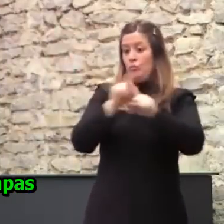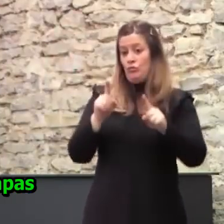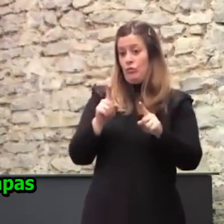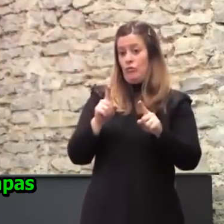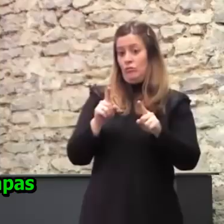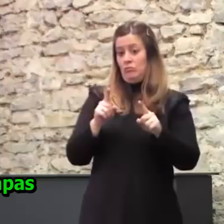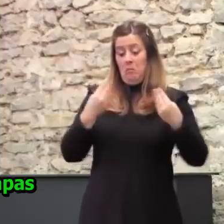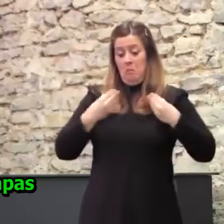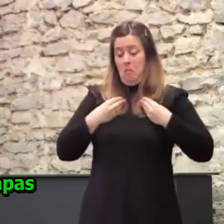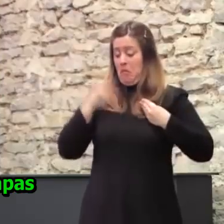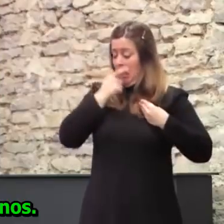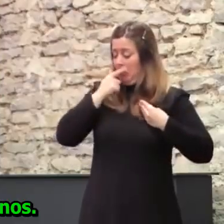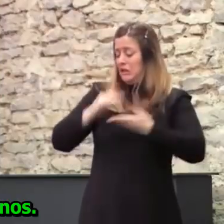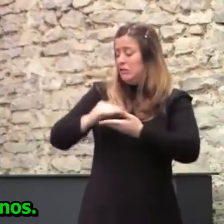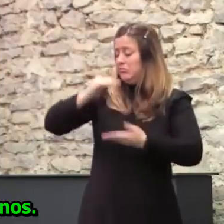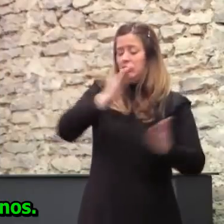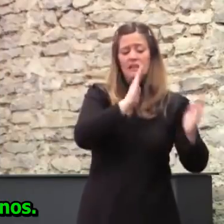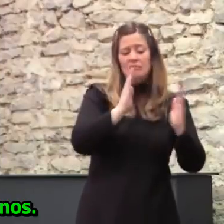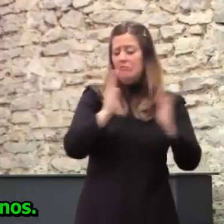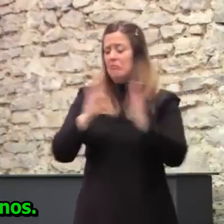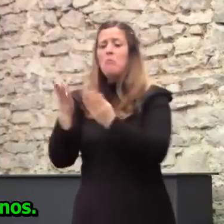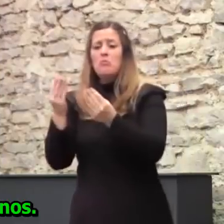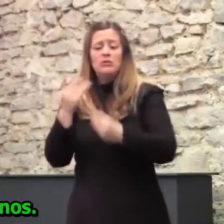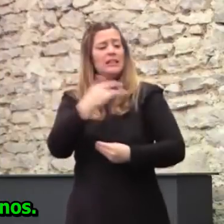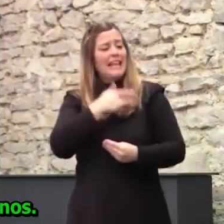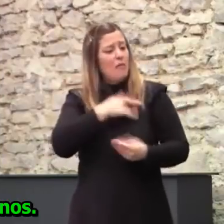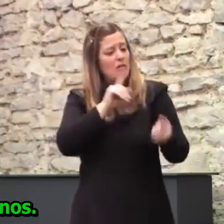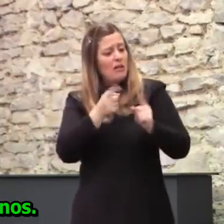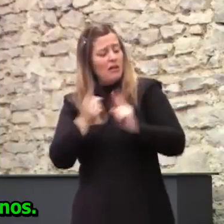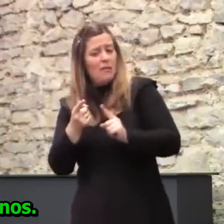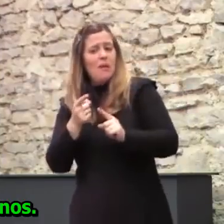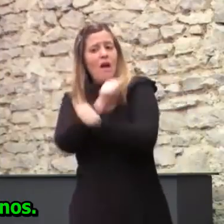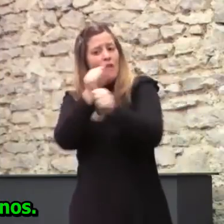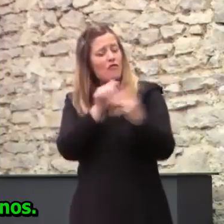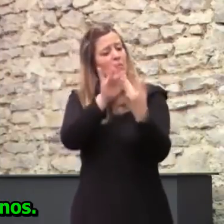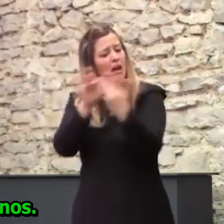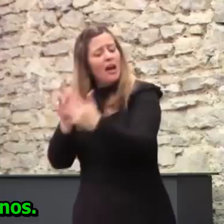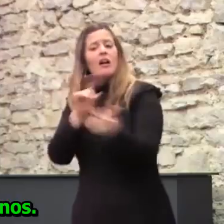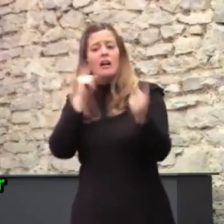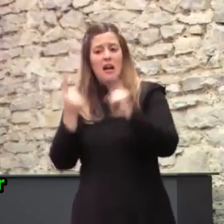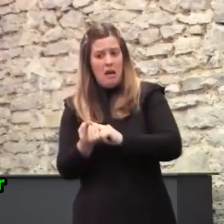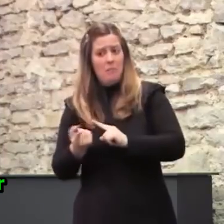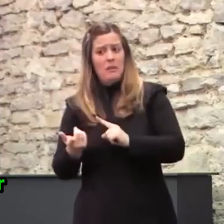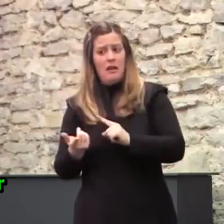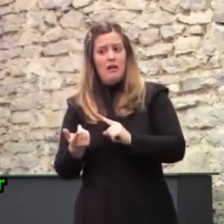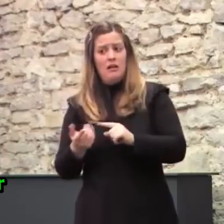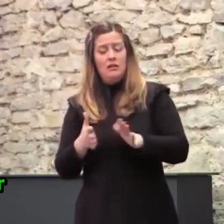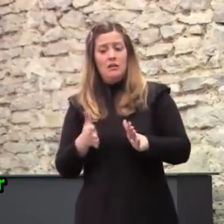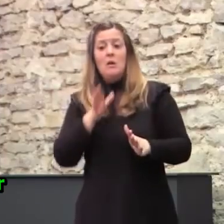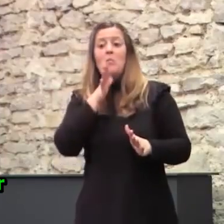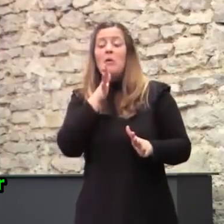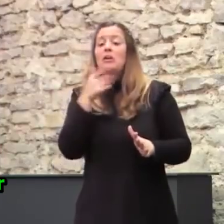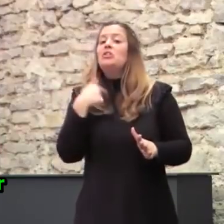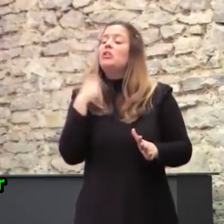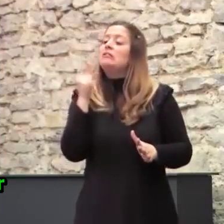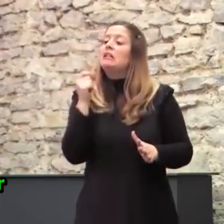vida hay muchas etapas y vamos cambiando, ¿no? Nuestra forma de querernos y de querer a los demás y de relacionarnos. Entonces, bueno, pues por eso siempre